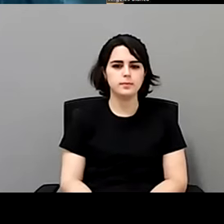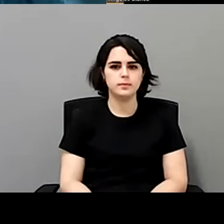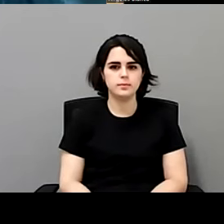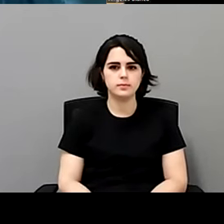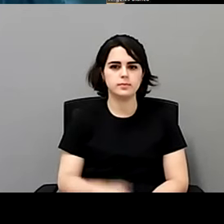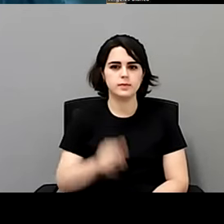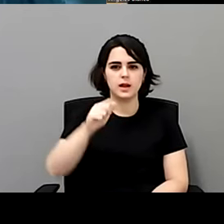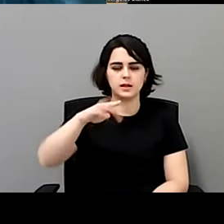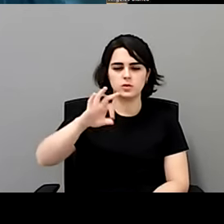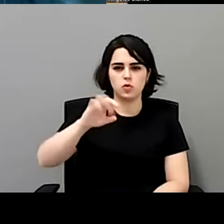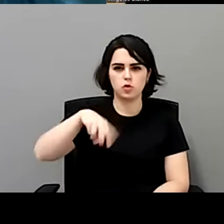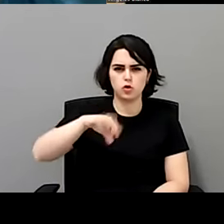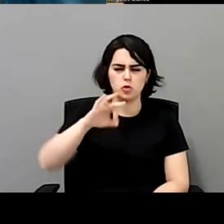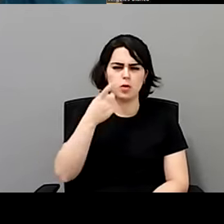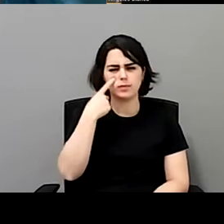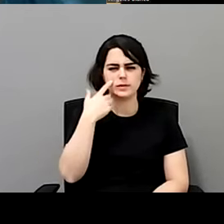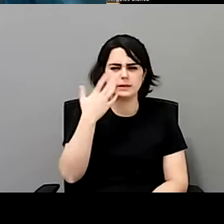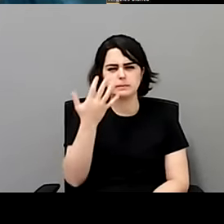Antonio de Amencer, si no recuerdo yo mal.